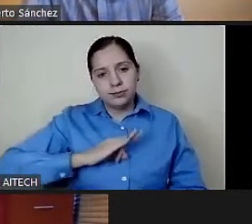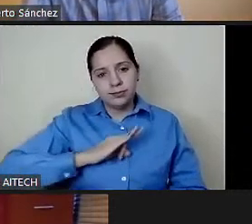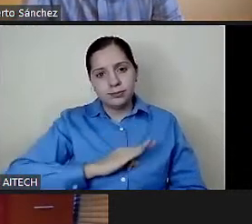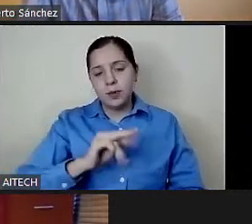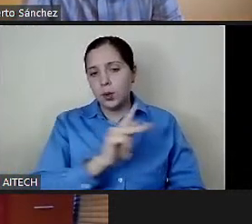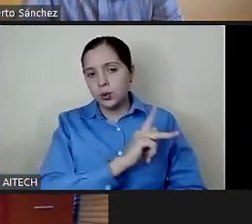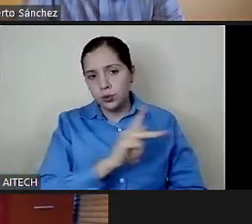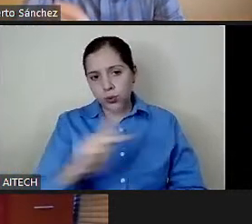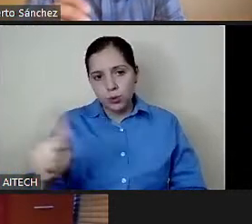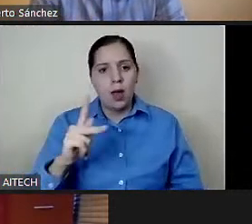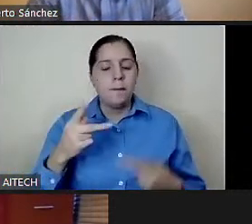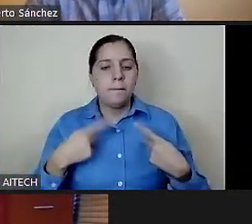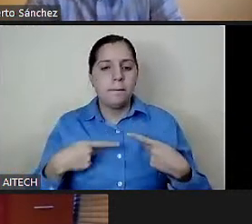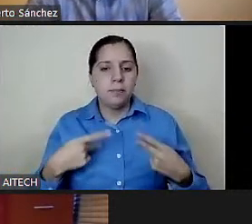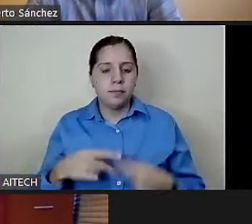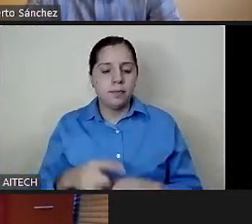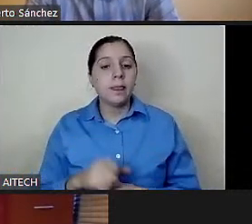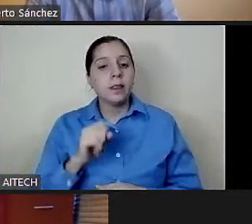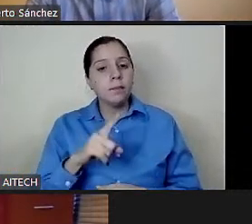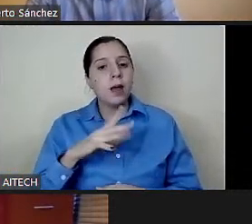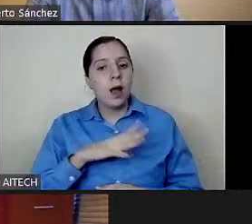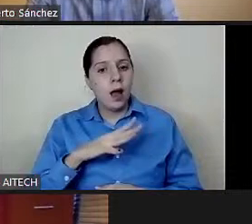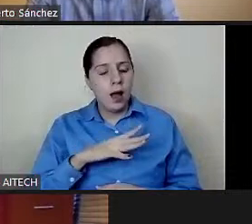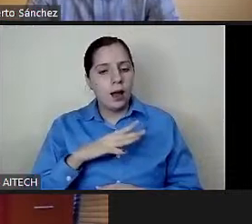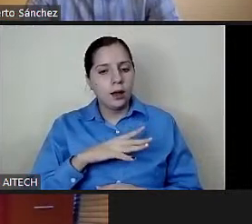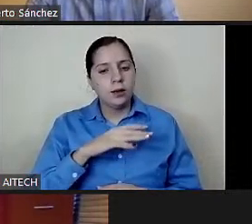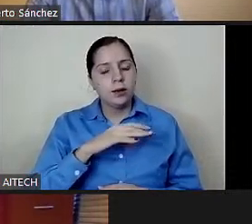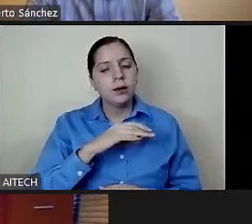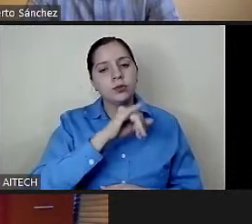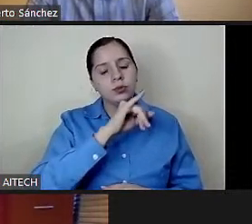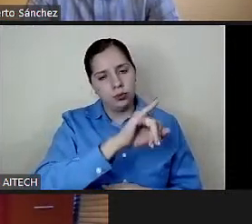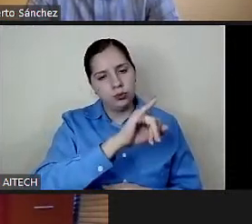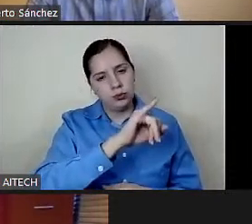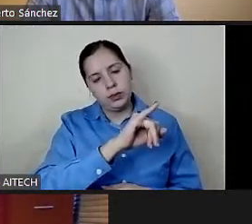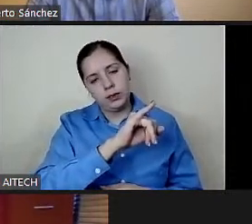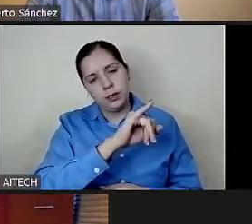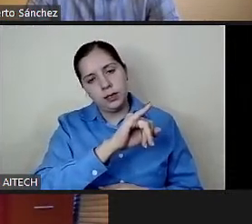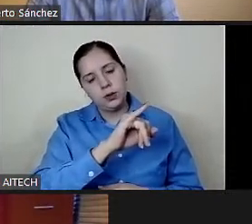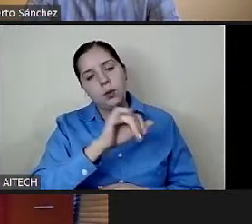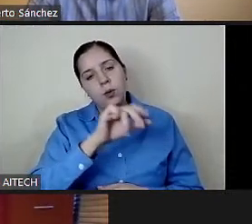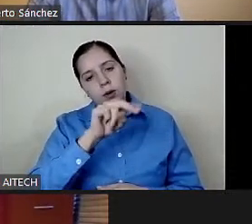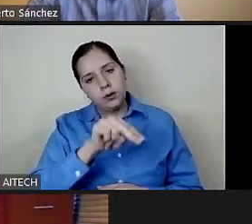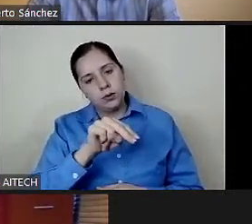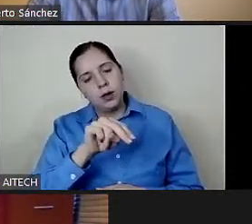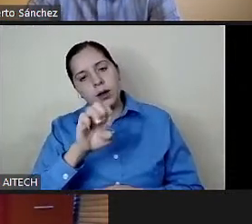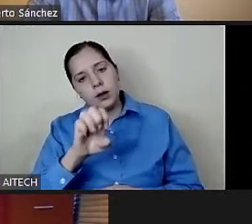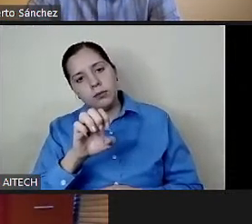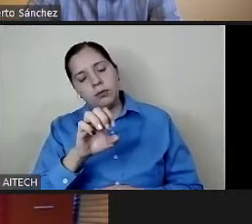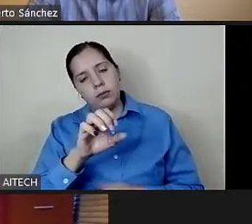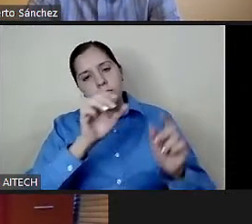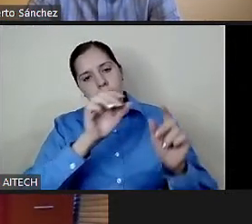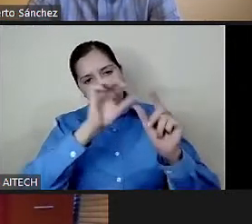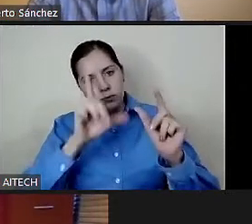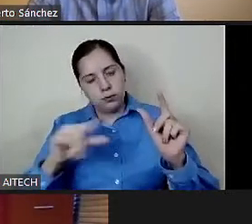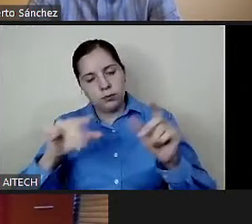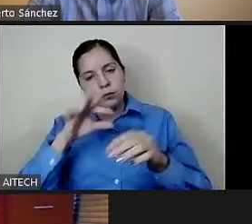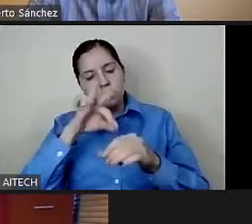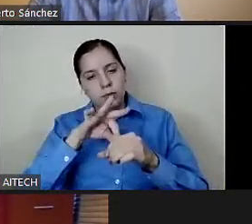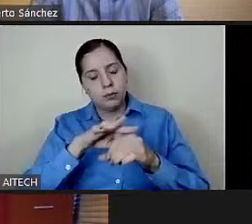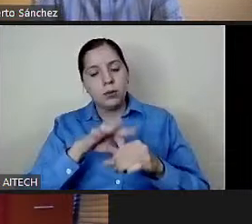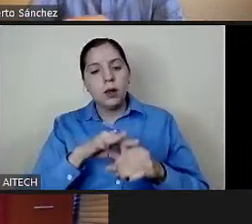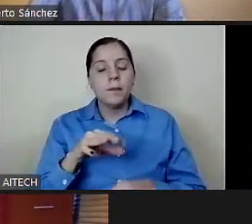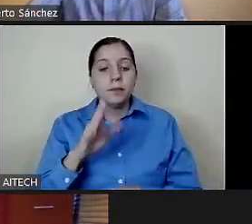hay una invitación por parte del Instituto Nacional Electoral para estas personas que, si es su voluntad participar